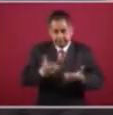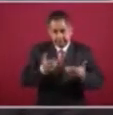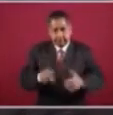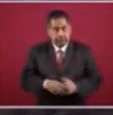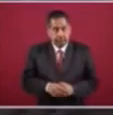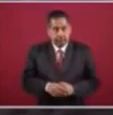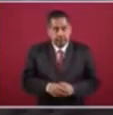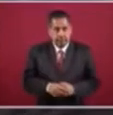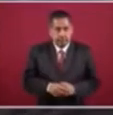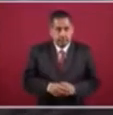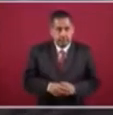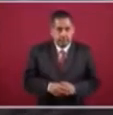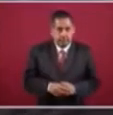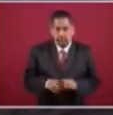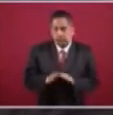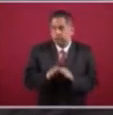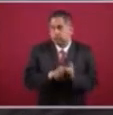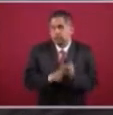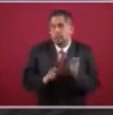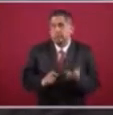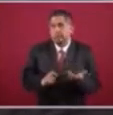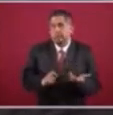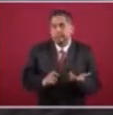práctica. No